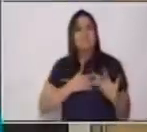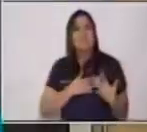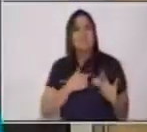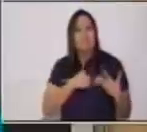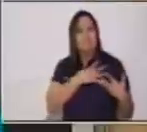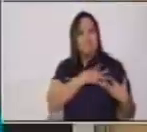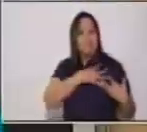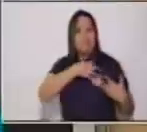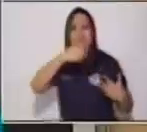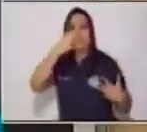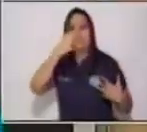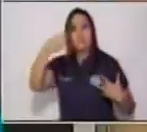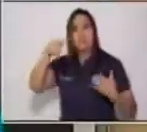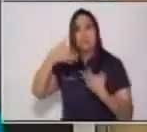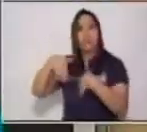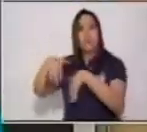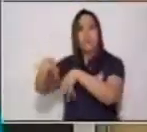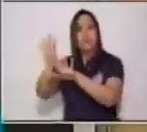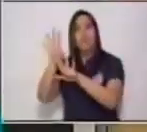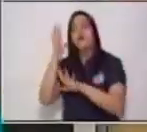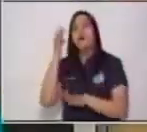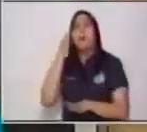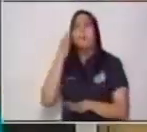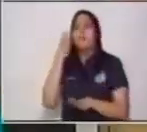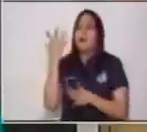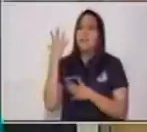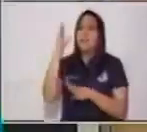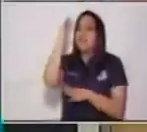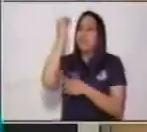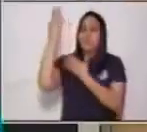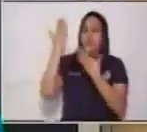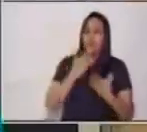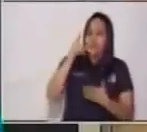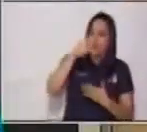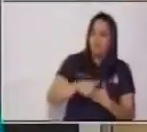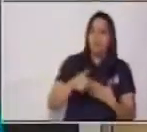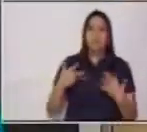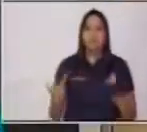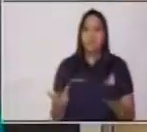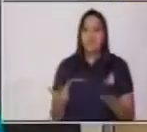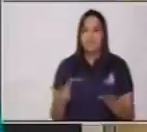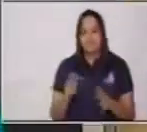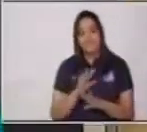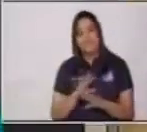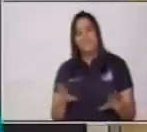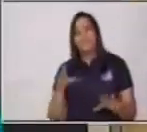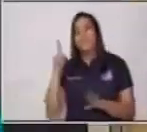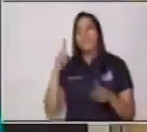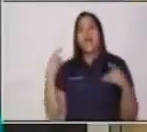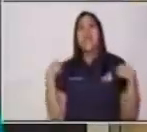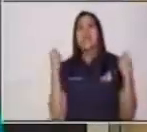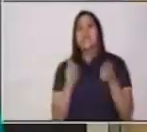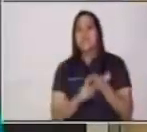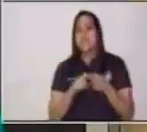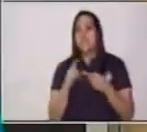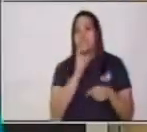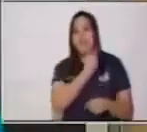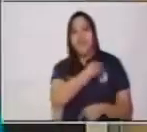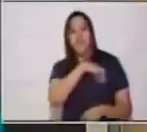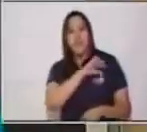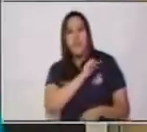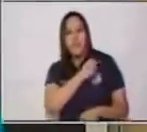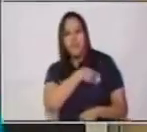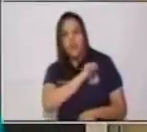llevar. Padre, ¿por qué me trajiste acá? Este es del poeta español Rafael Alberti.